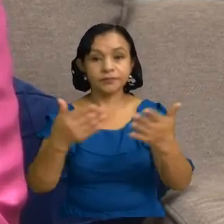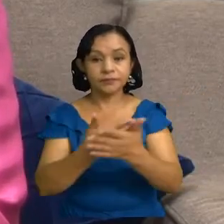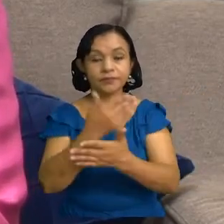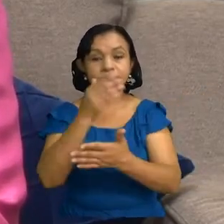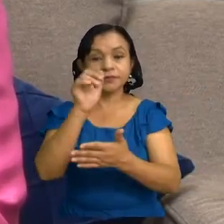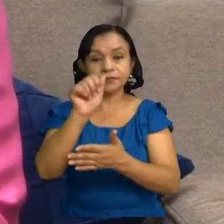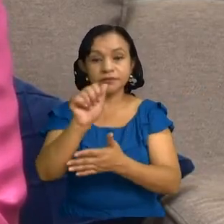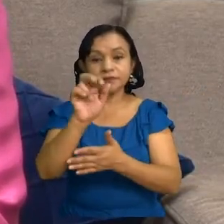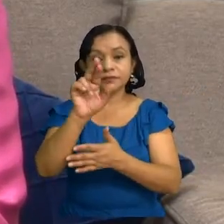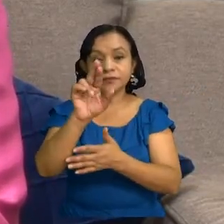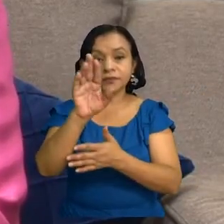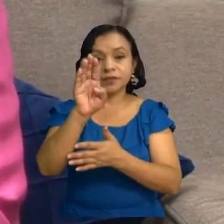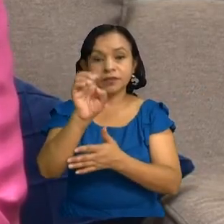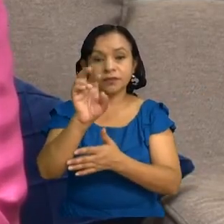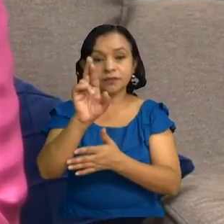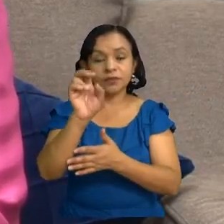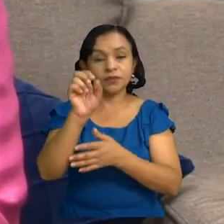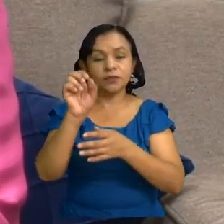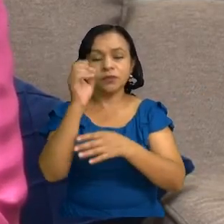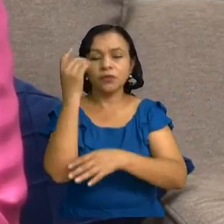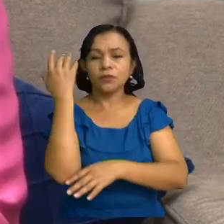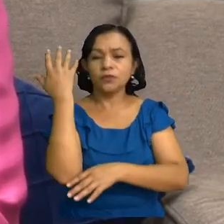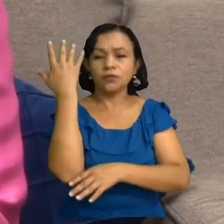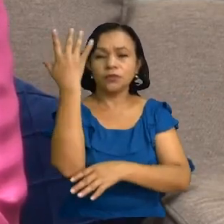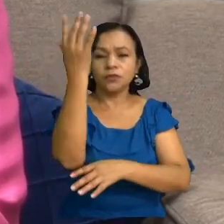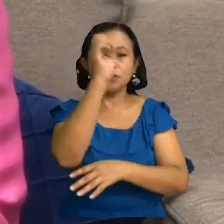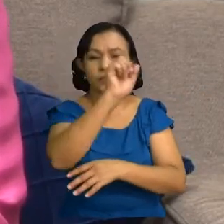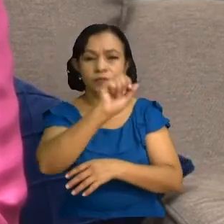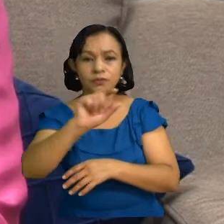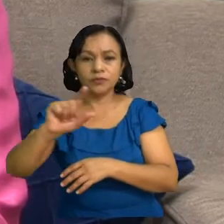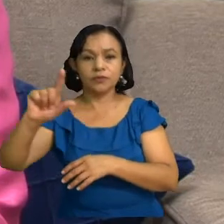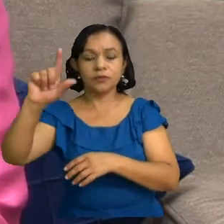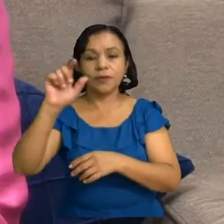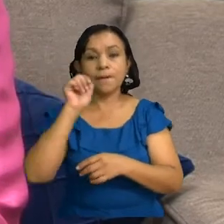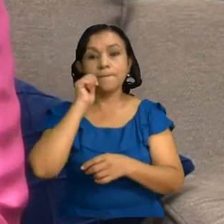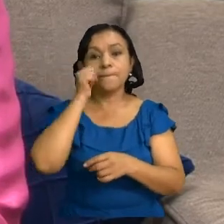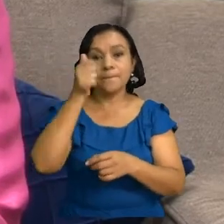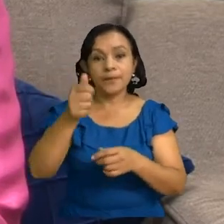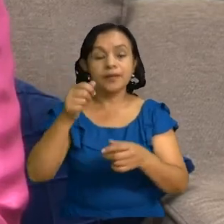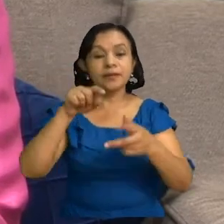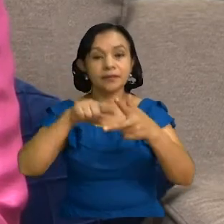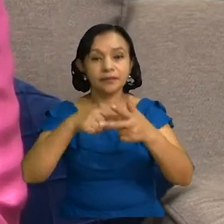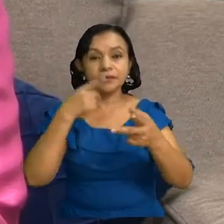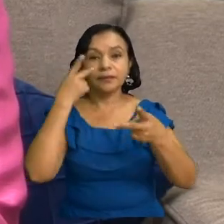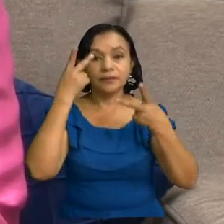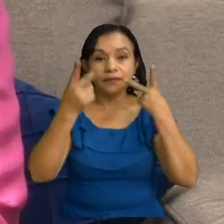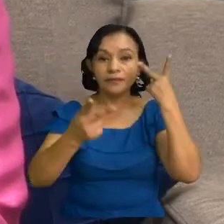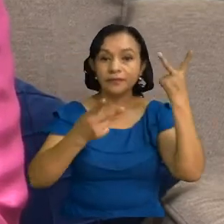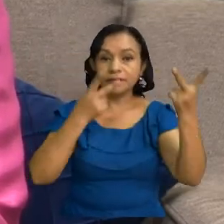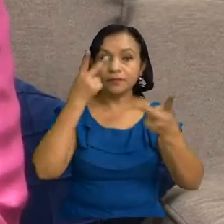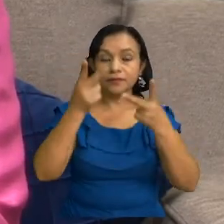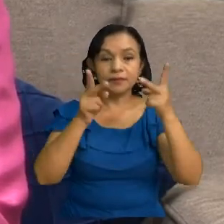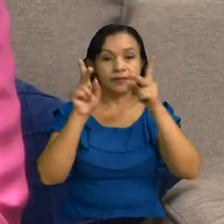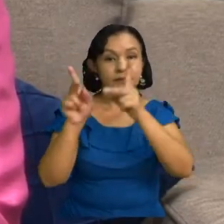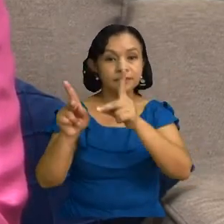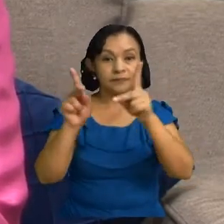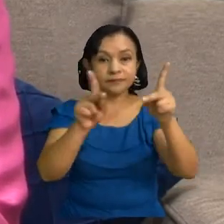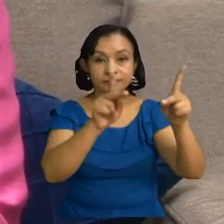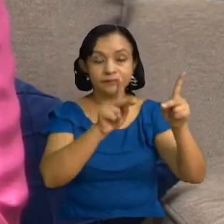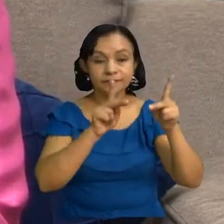para campos azules vamos a iniciar también el día de mañana la visitación a nuestros productores